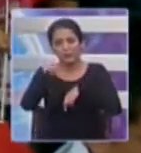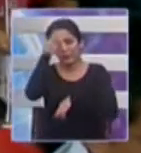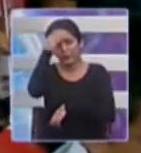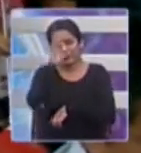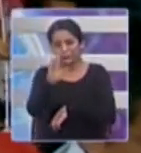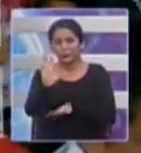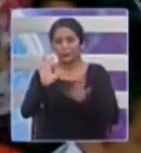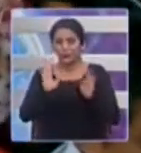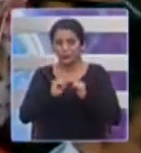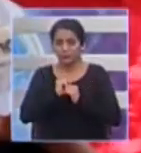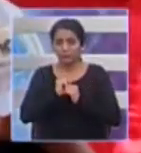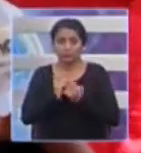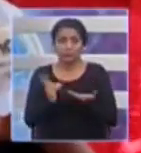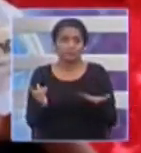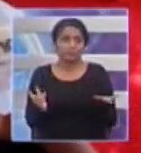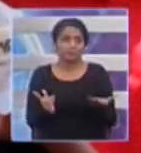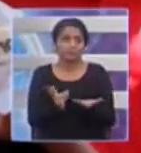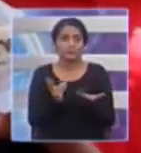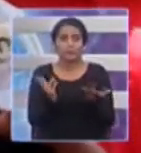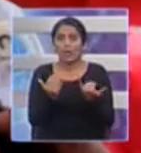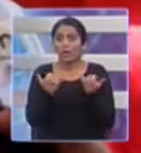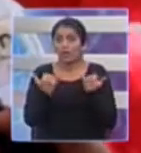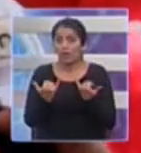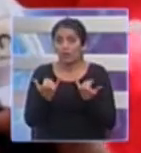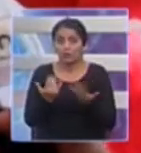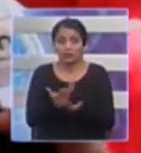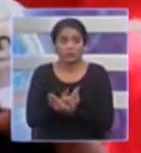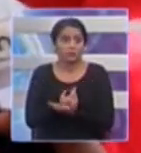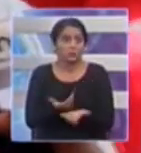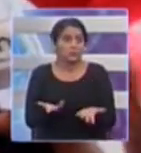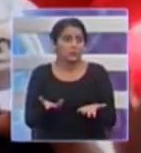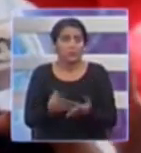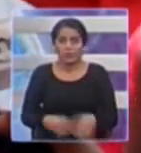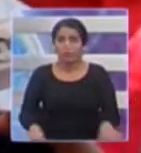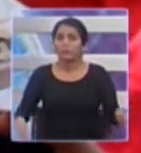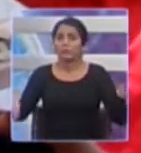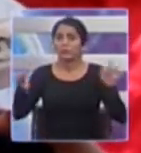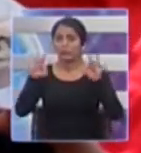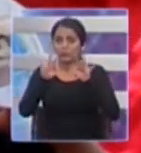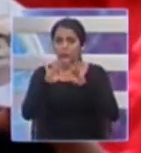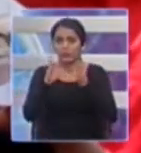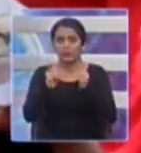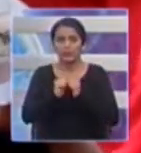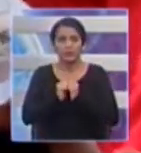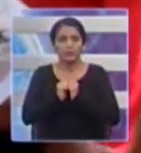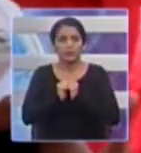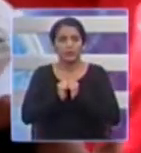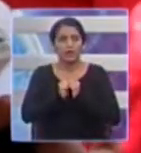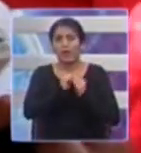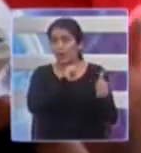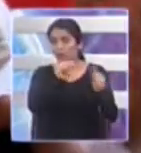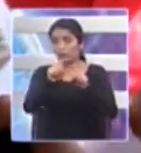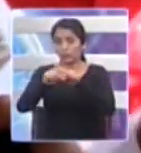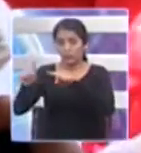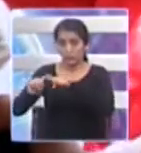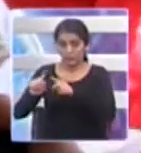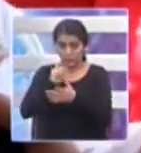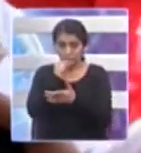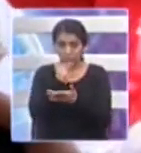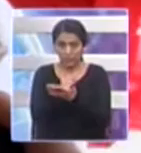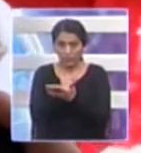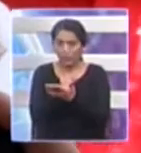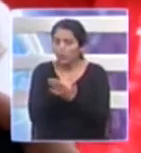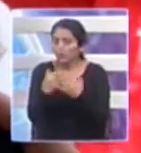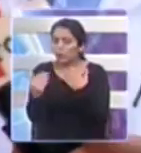Así es que por eso hablamos de un país en el que todos, sin importar la condición de cada uno, sea admitido